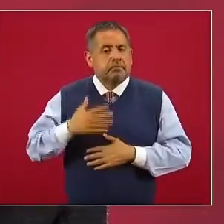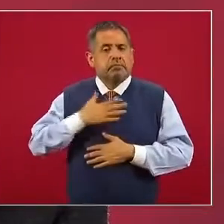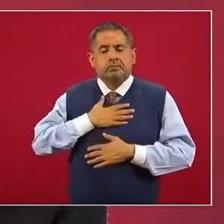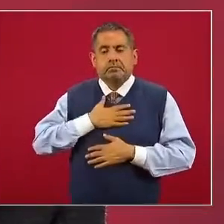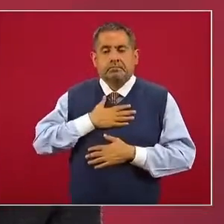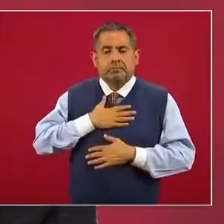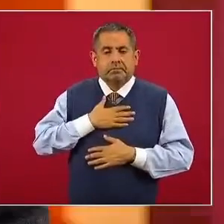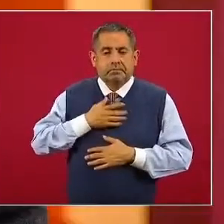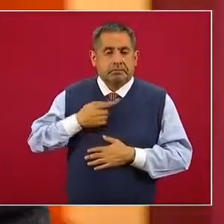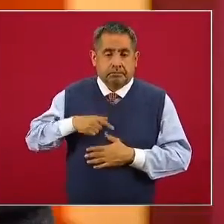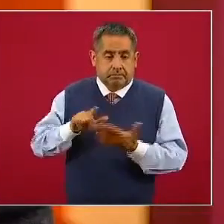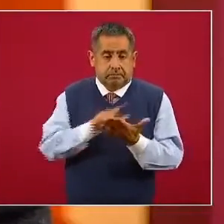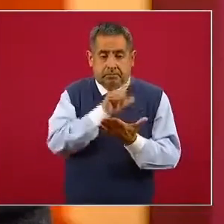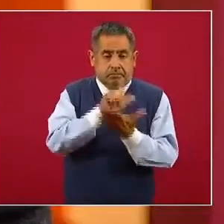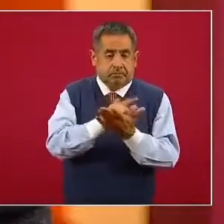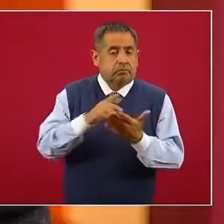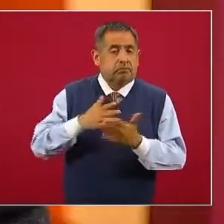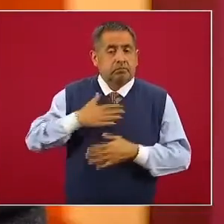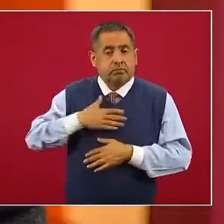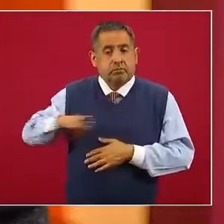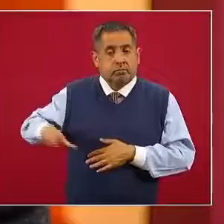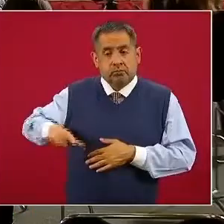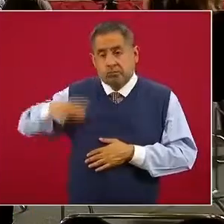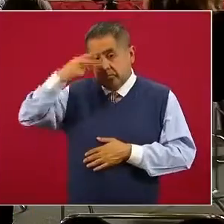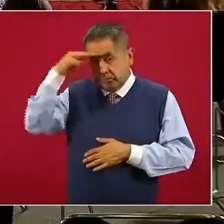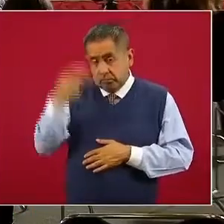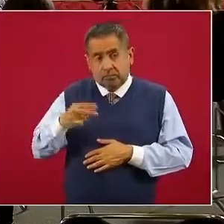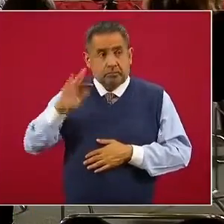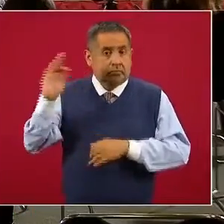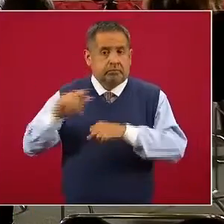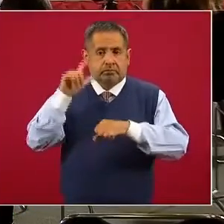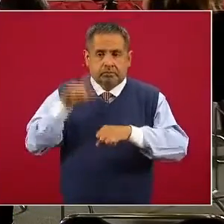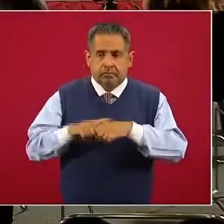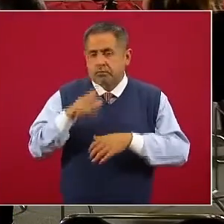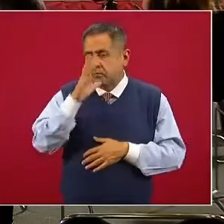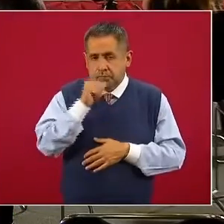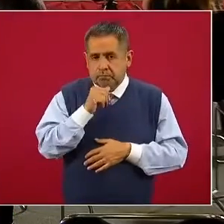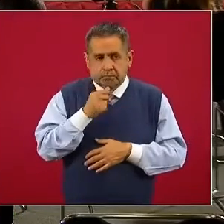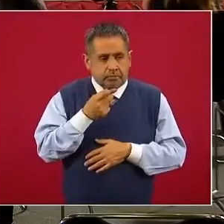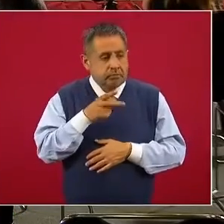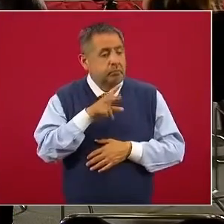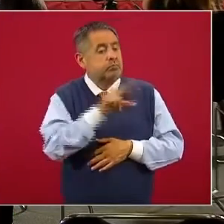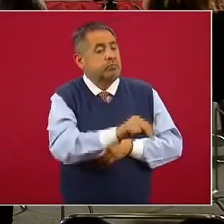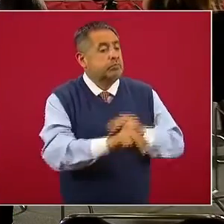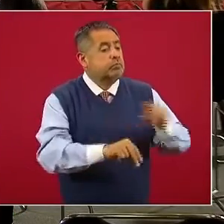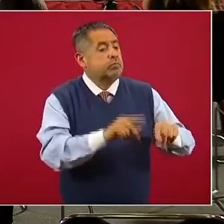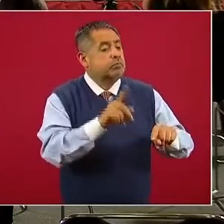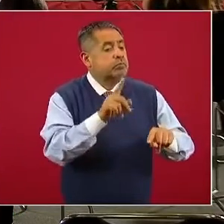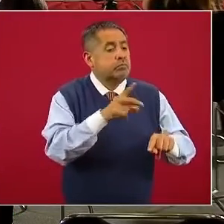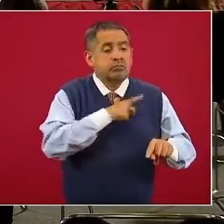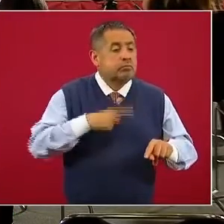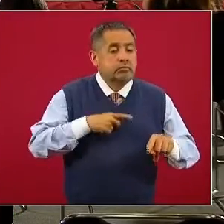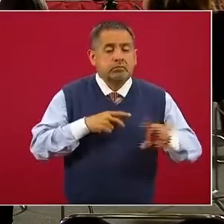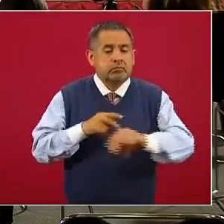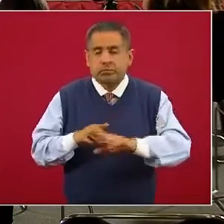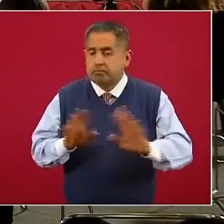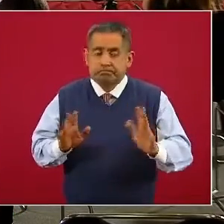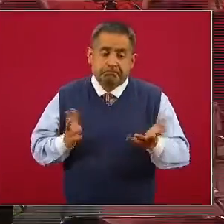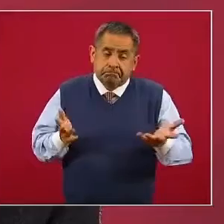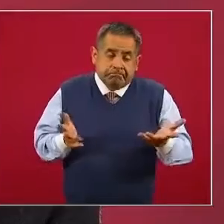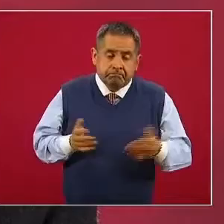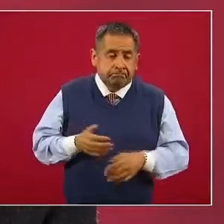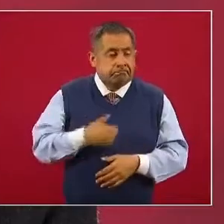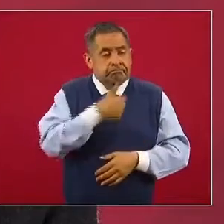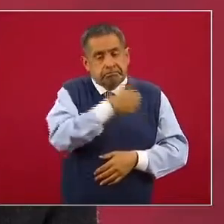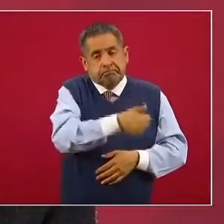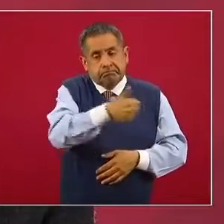capacidad legal del gobierno mexicano, del gobierno federal, inhibir estas acciones, es decir, las entidades federativas